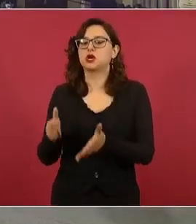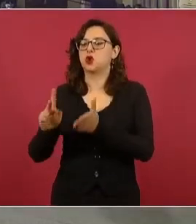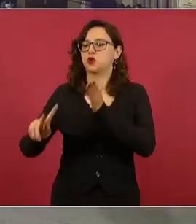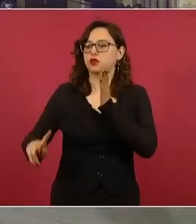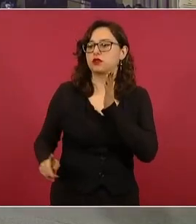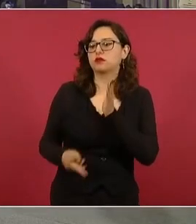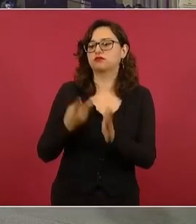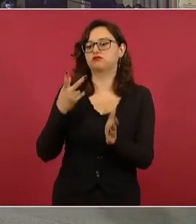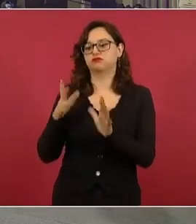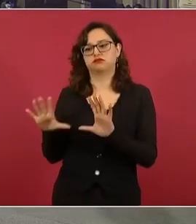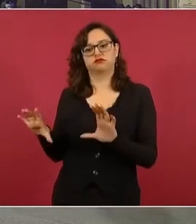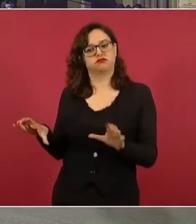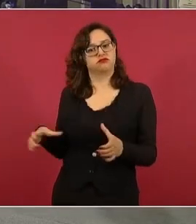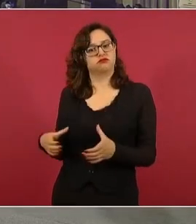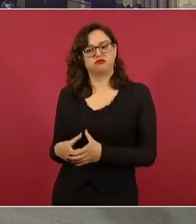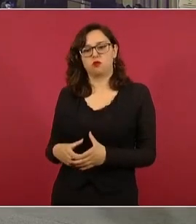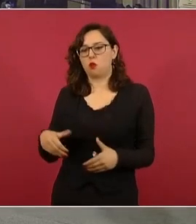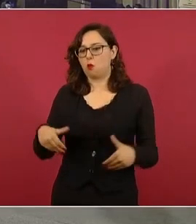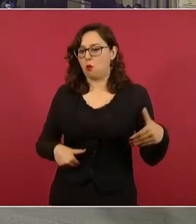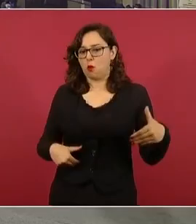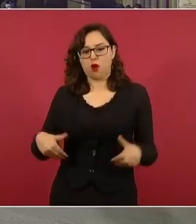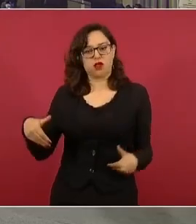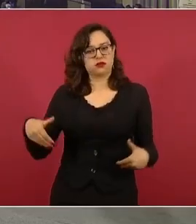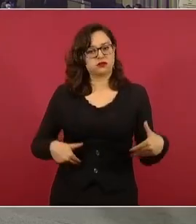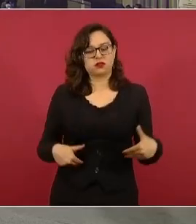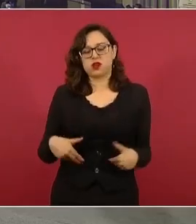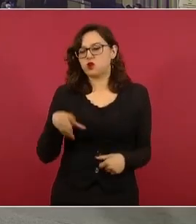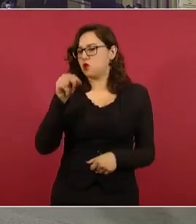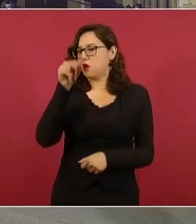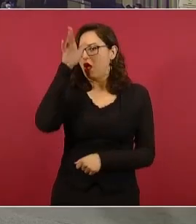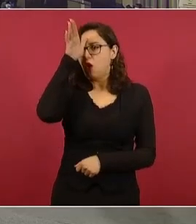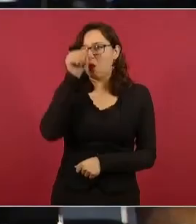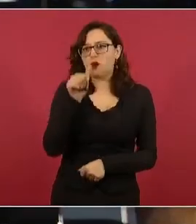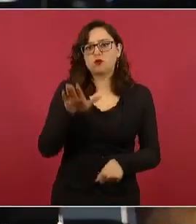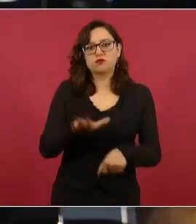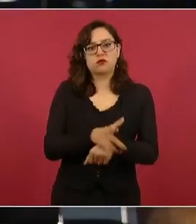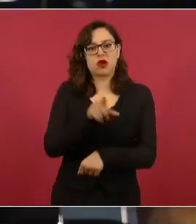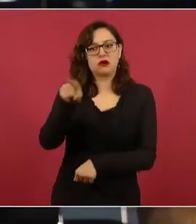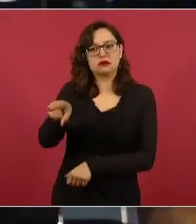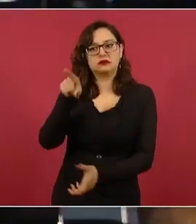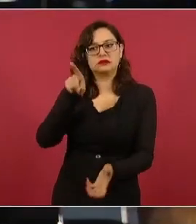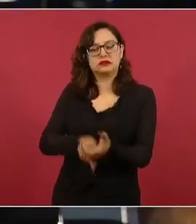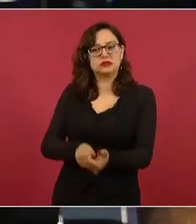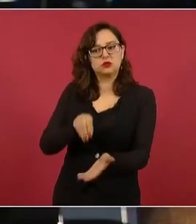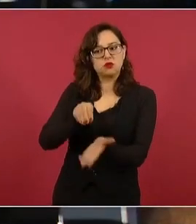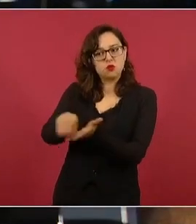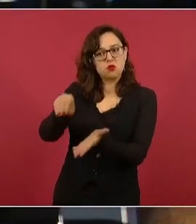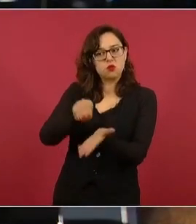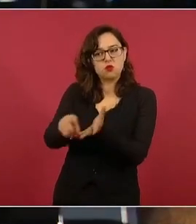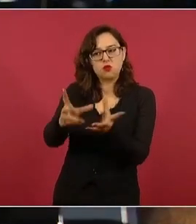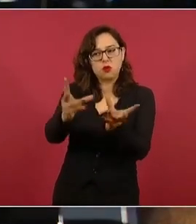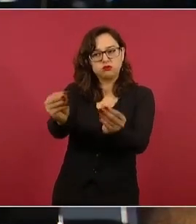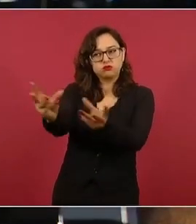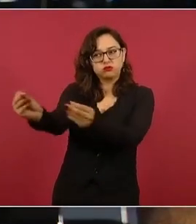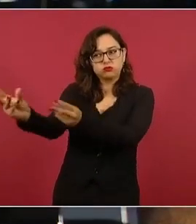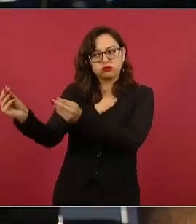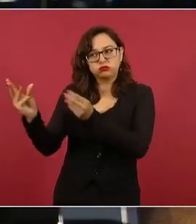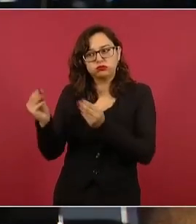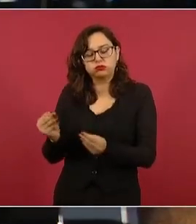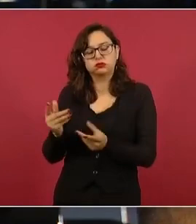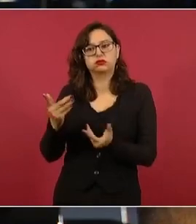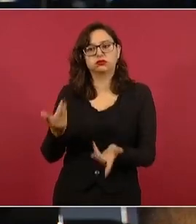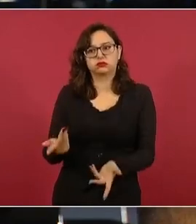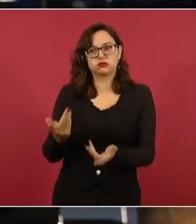están muy molestas, pues porque se está contaminando el agua